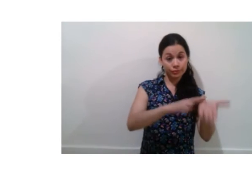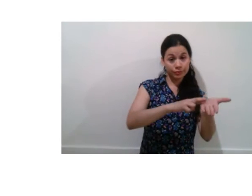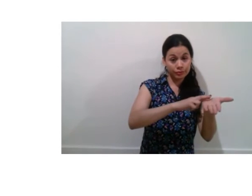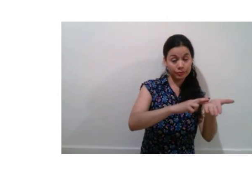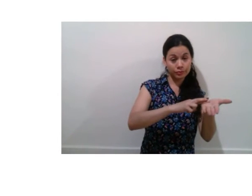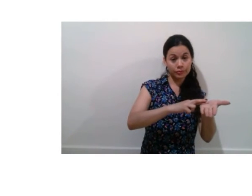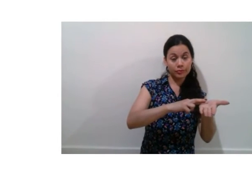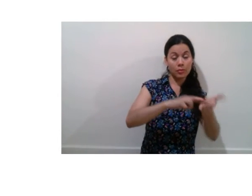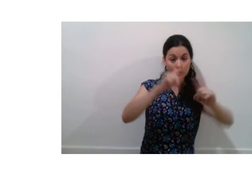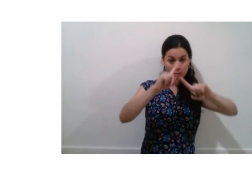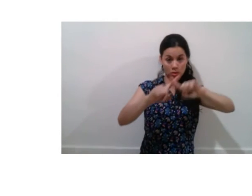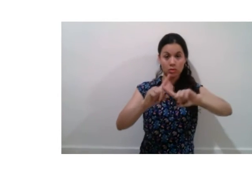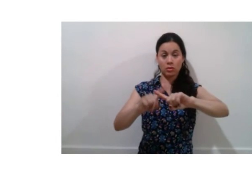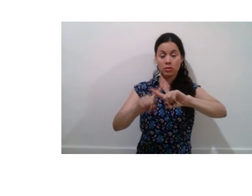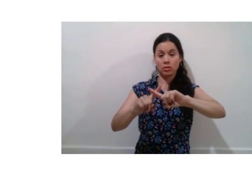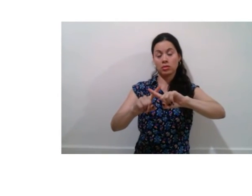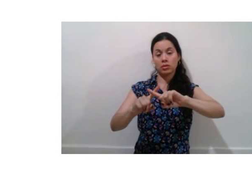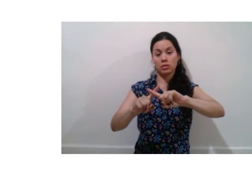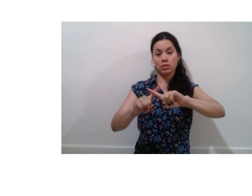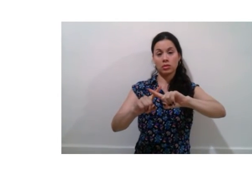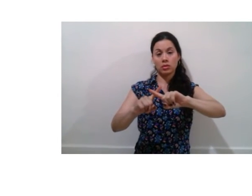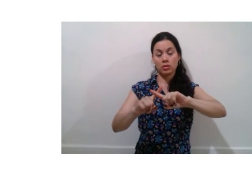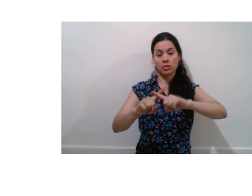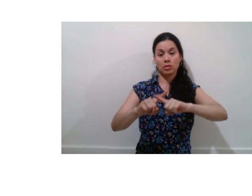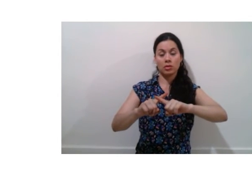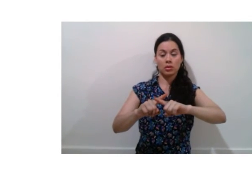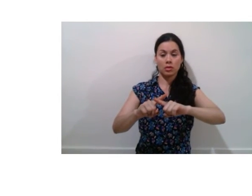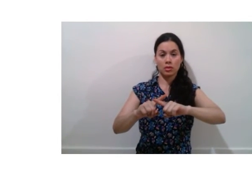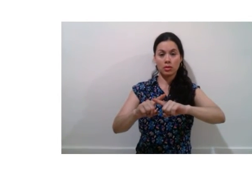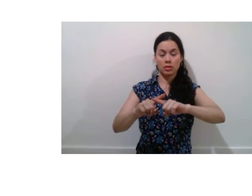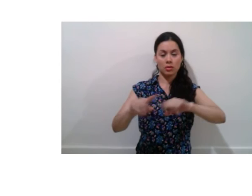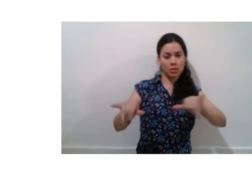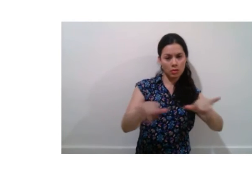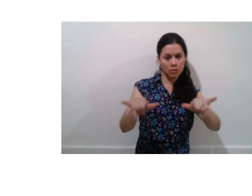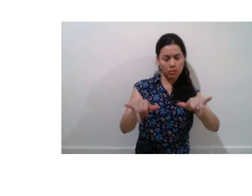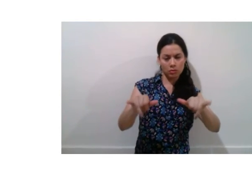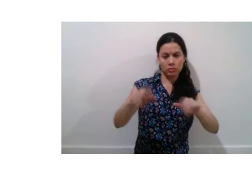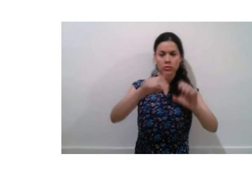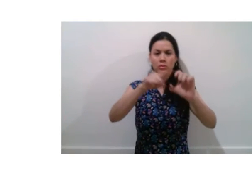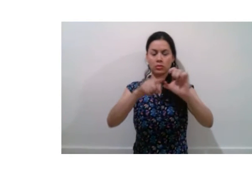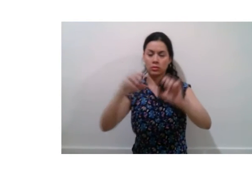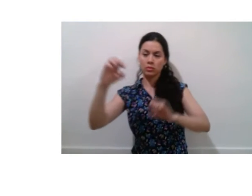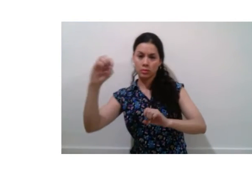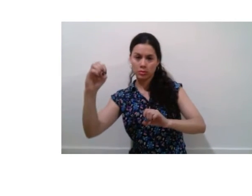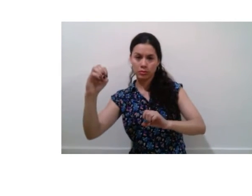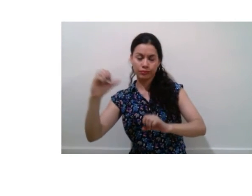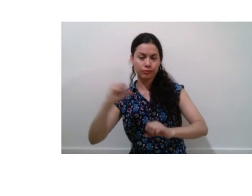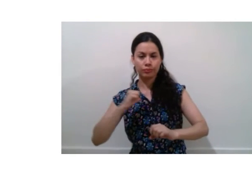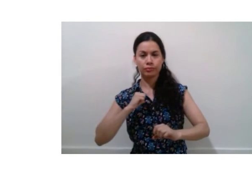Resolviendo esta multiplicación e igualando la ecuación a cero,